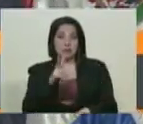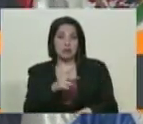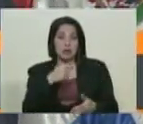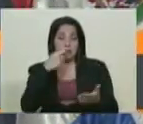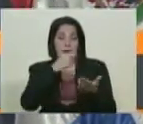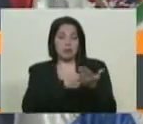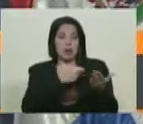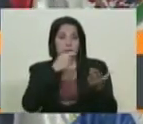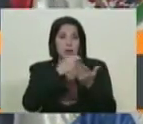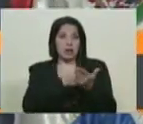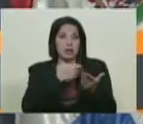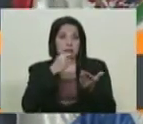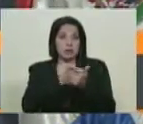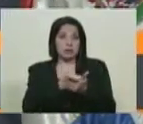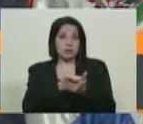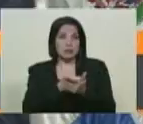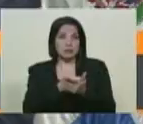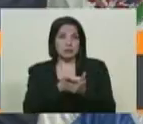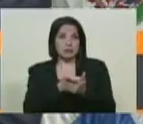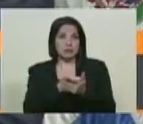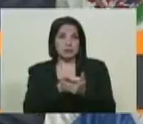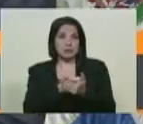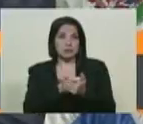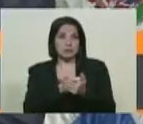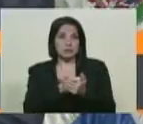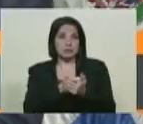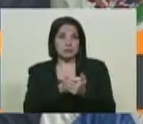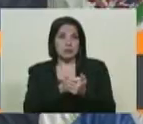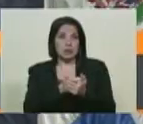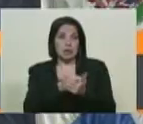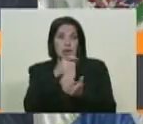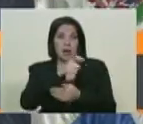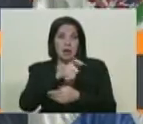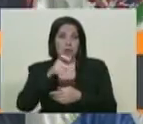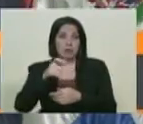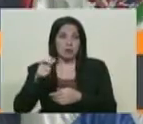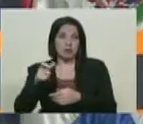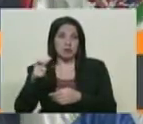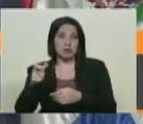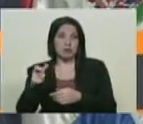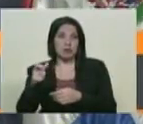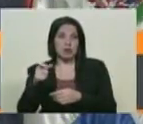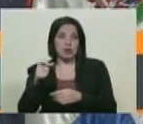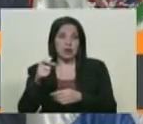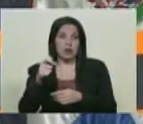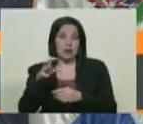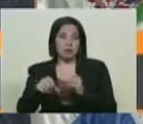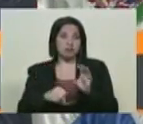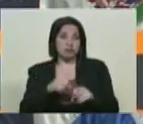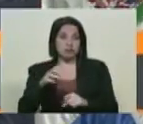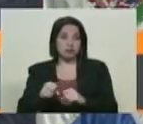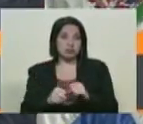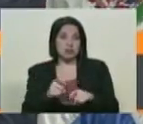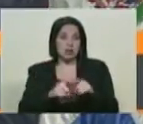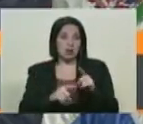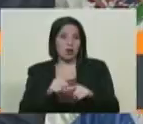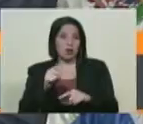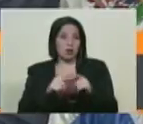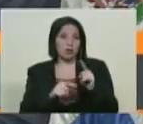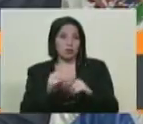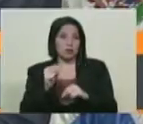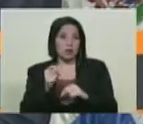pagar a las personas o a las entidades o a las empresas a las que le estamos adquiriendo, sobre todo insumos